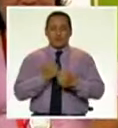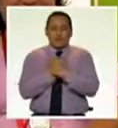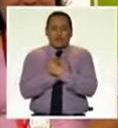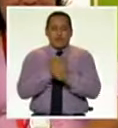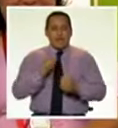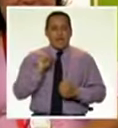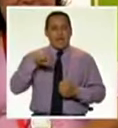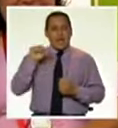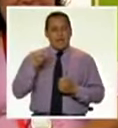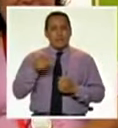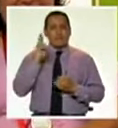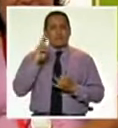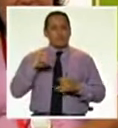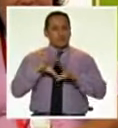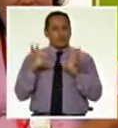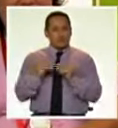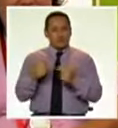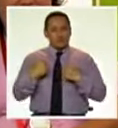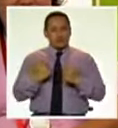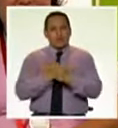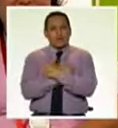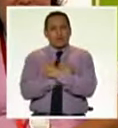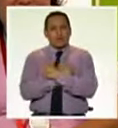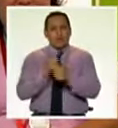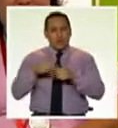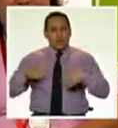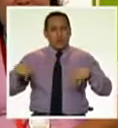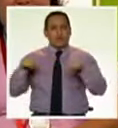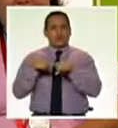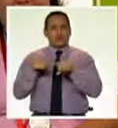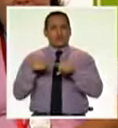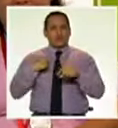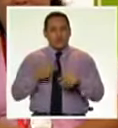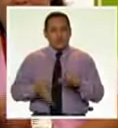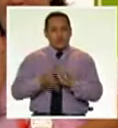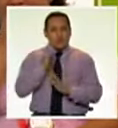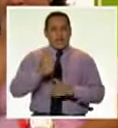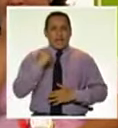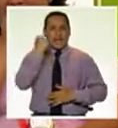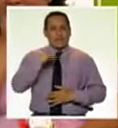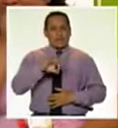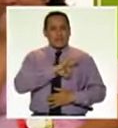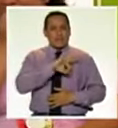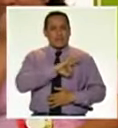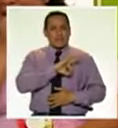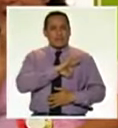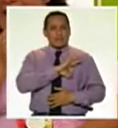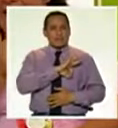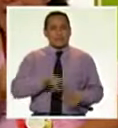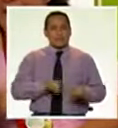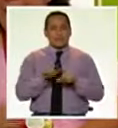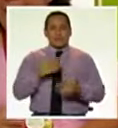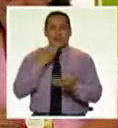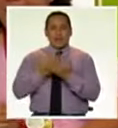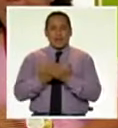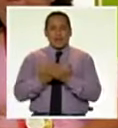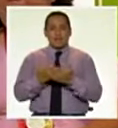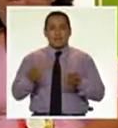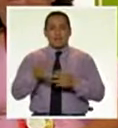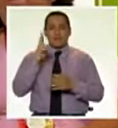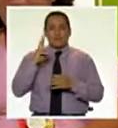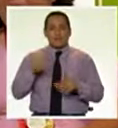los chicos, los profesores, todos los quiero. Con ellos he llegado a ganar todas estas medallas. Y le doy gracias a la profesora